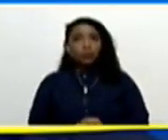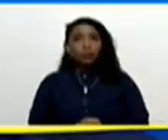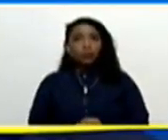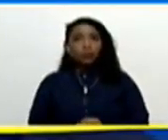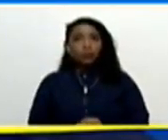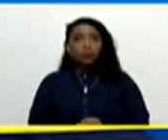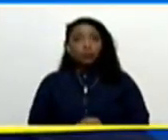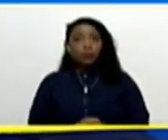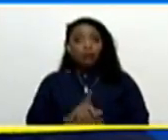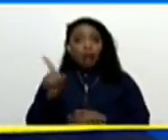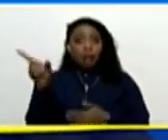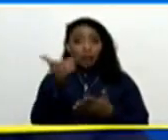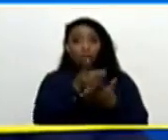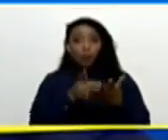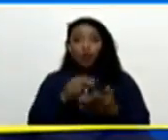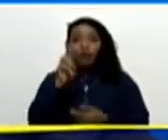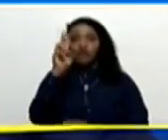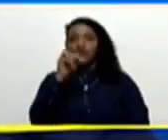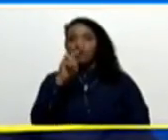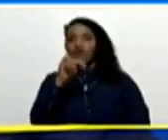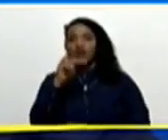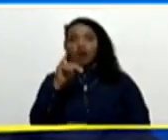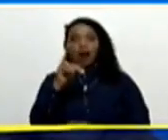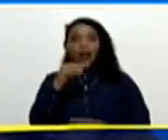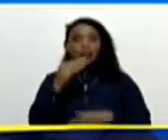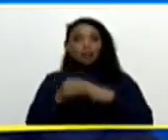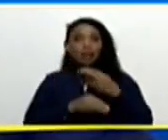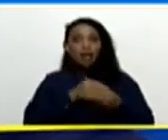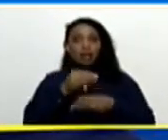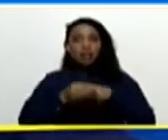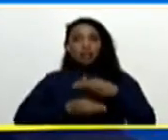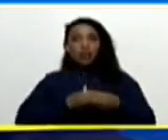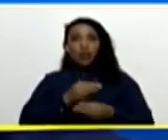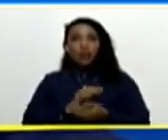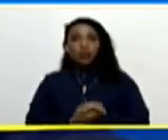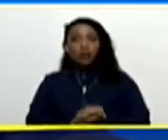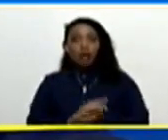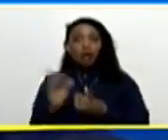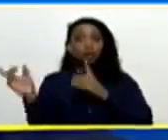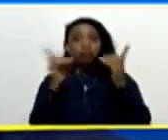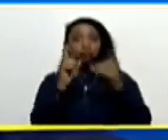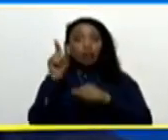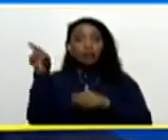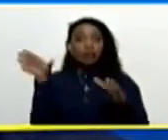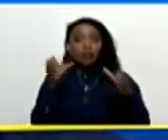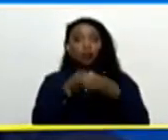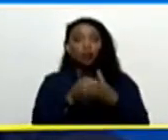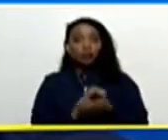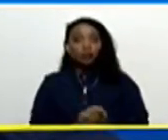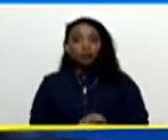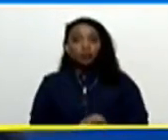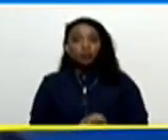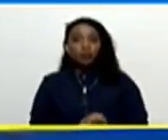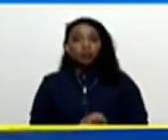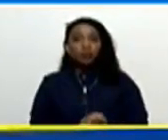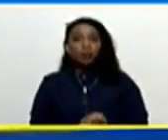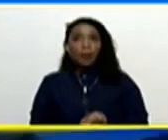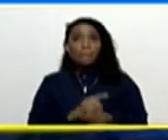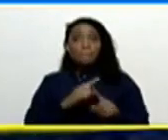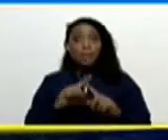ese documento nunca fue objeto de discusión en esa reunión, pero